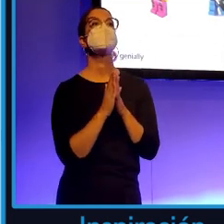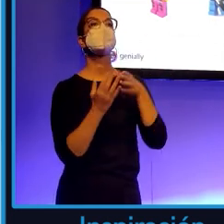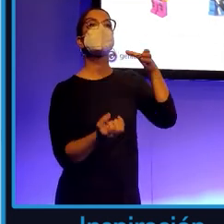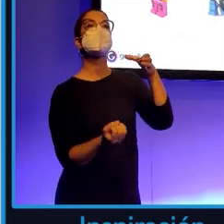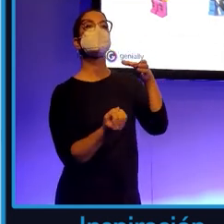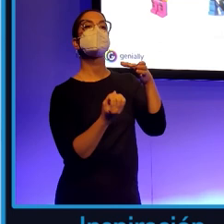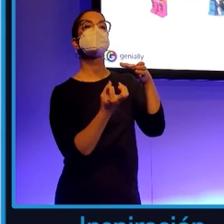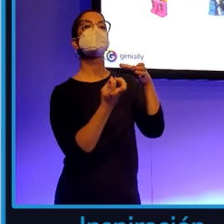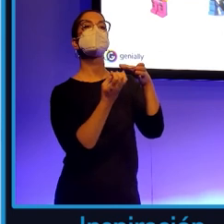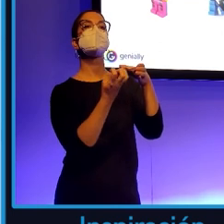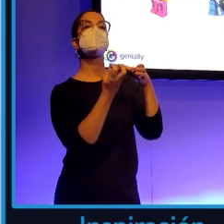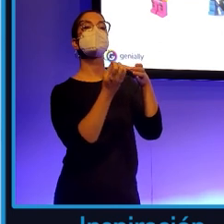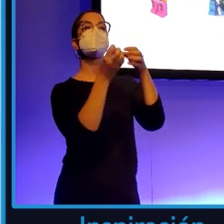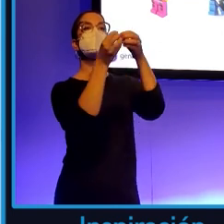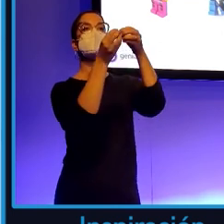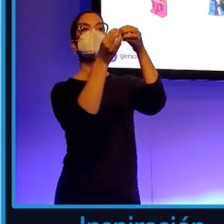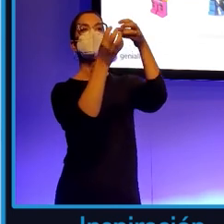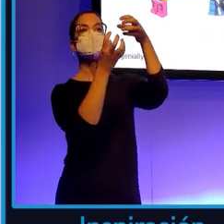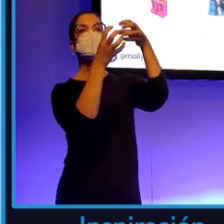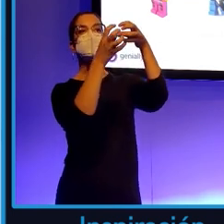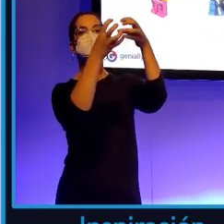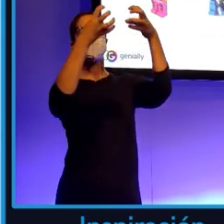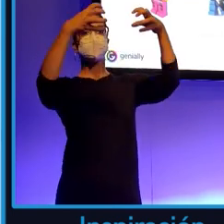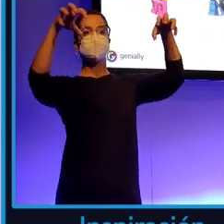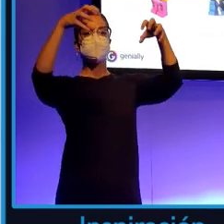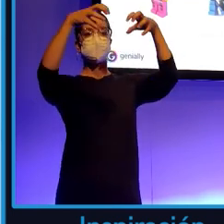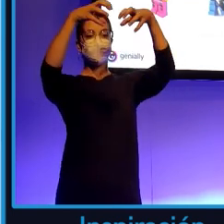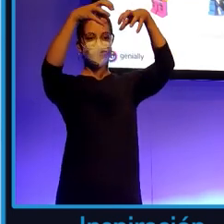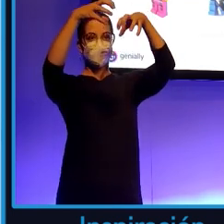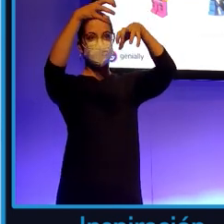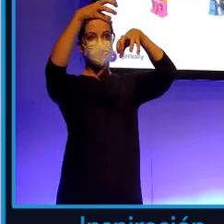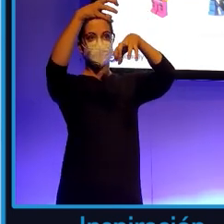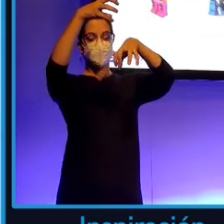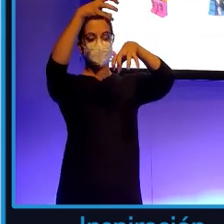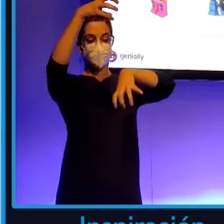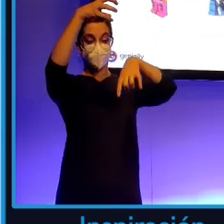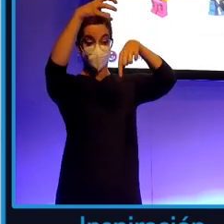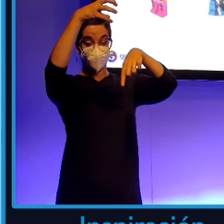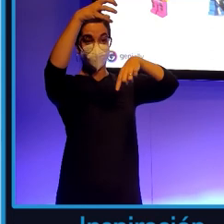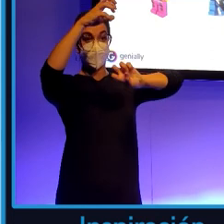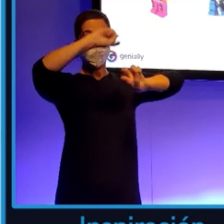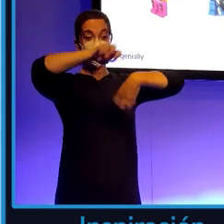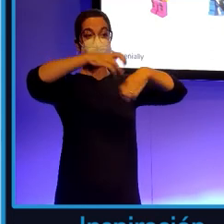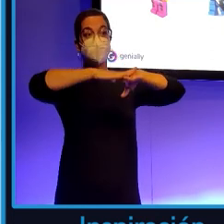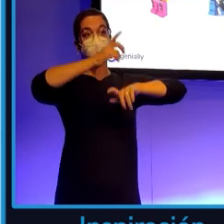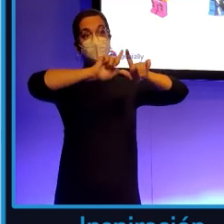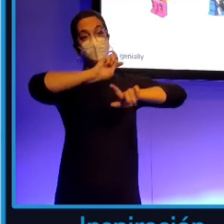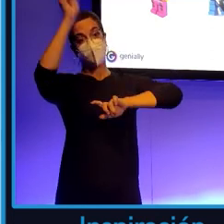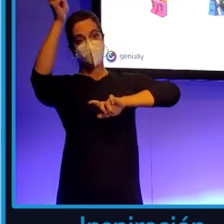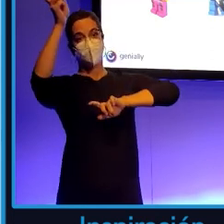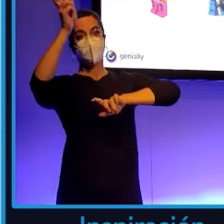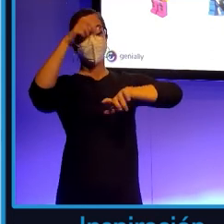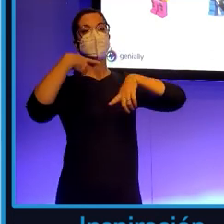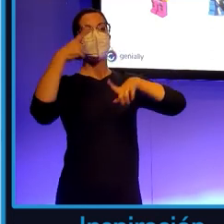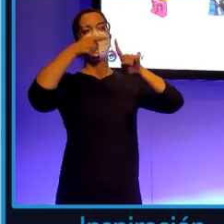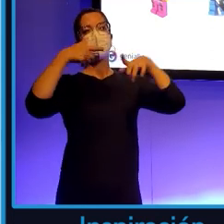se vuelve la tierra y se puede reciclar para otro viaje entonces lo que busco con esto es